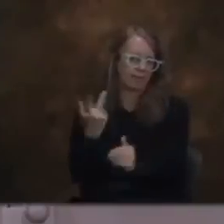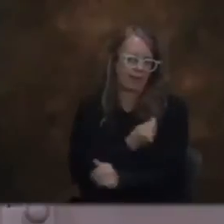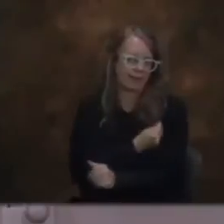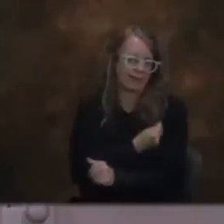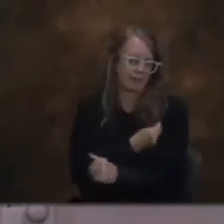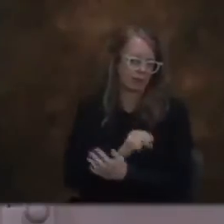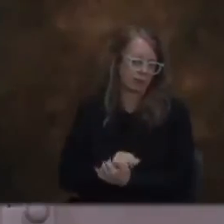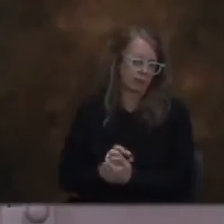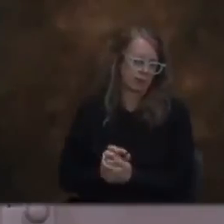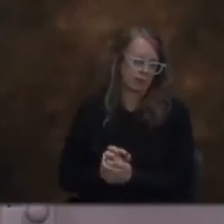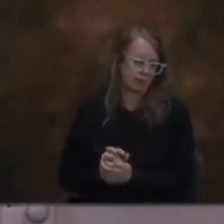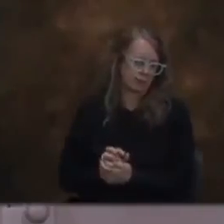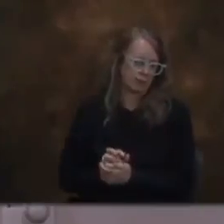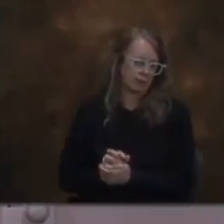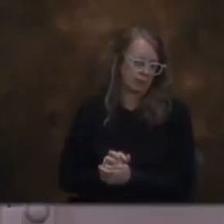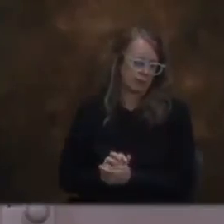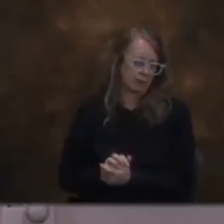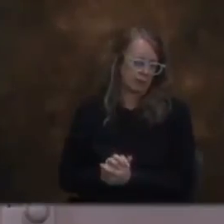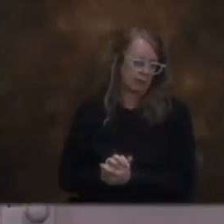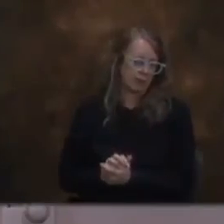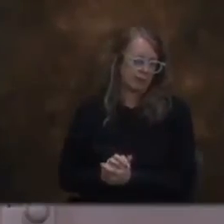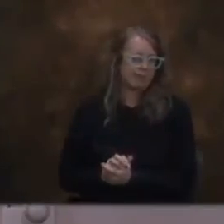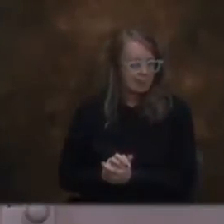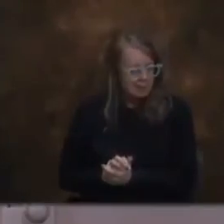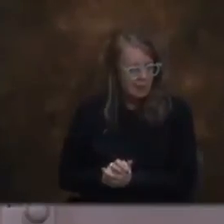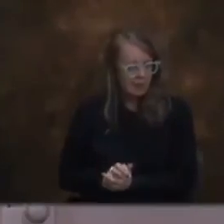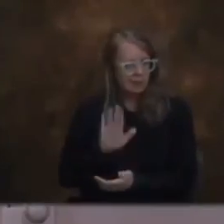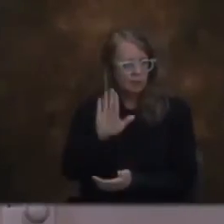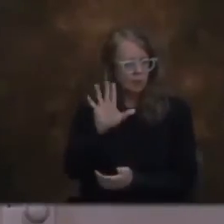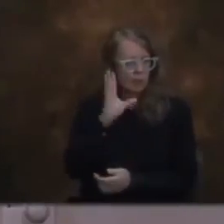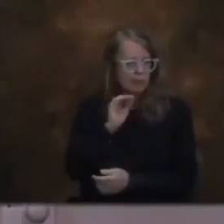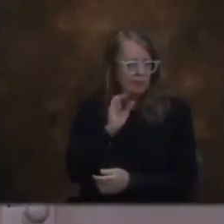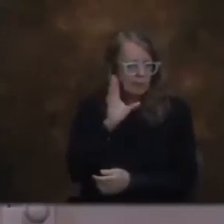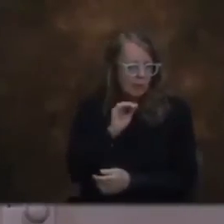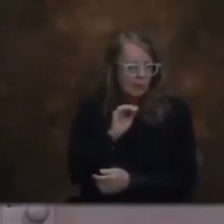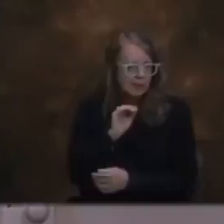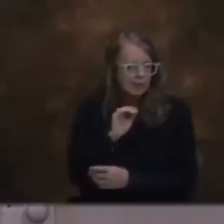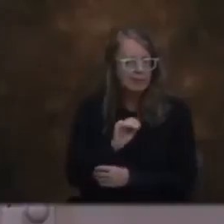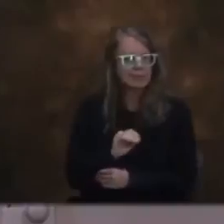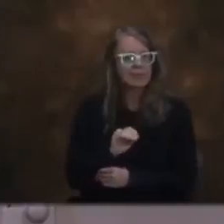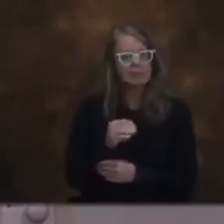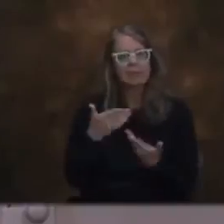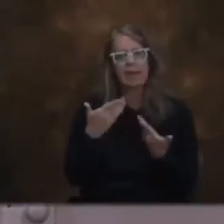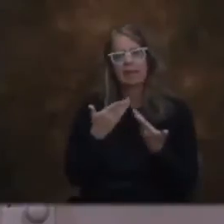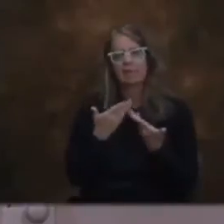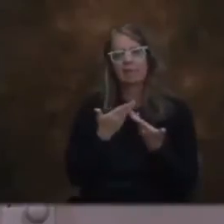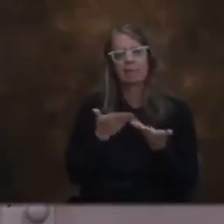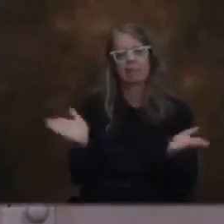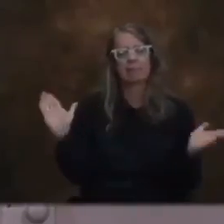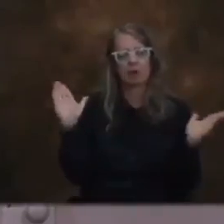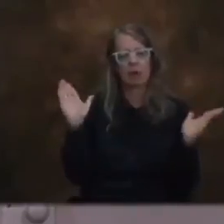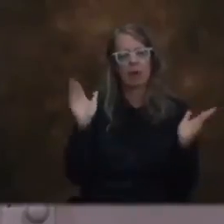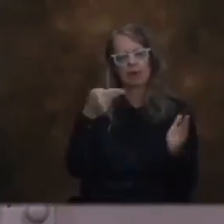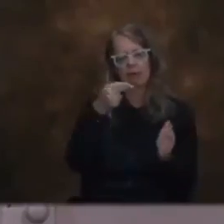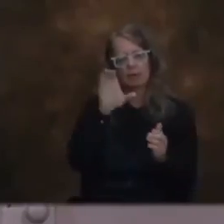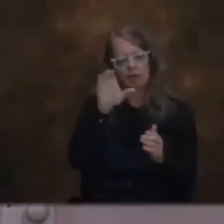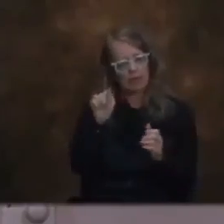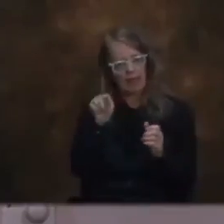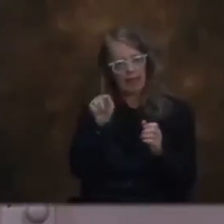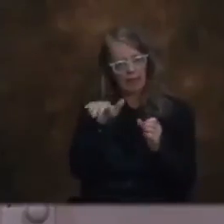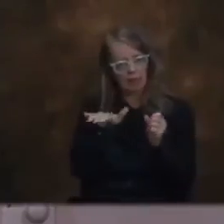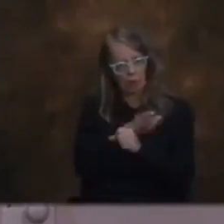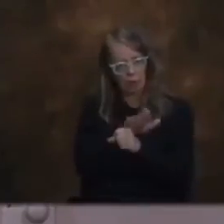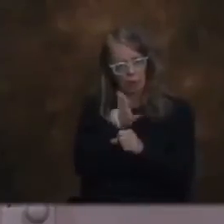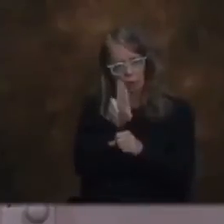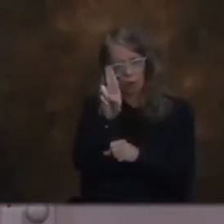en su experiencia viendo todo todo el estado hay algún nivel mínimo